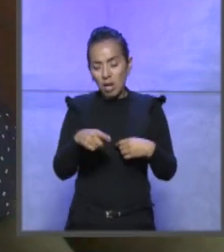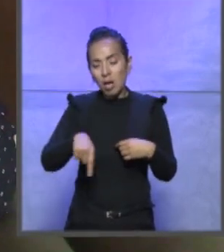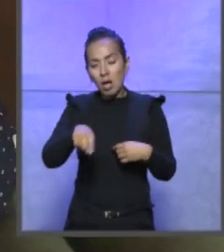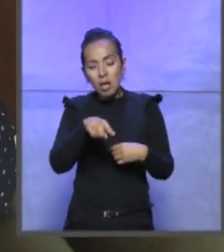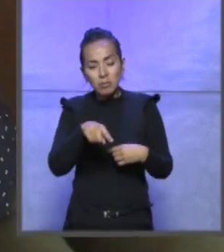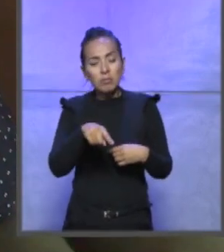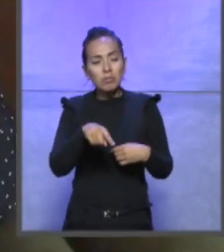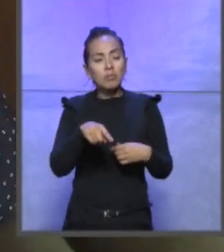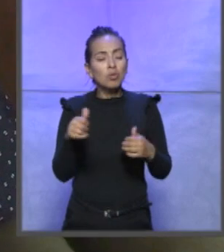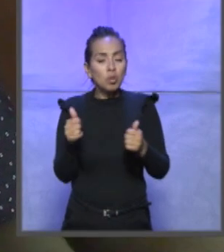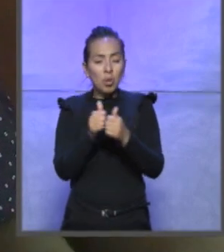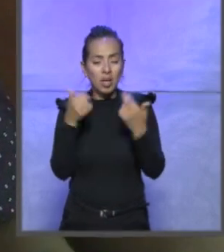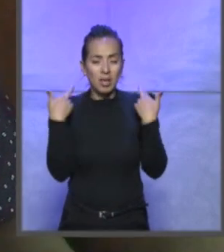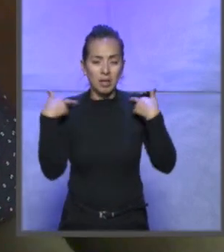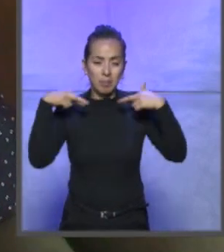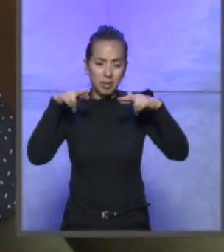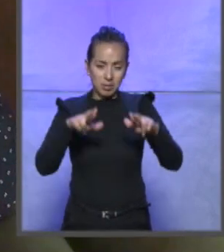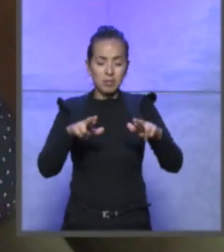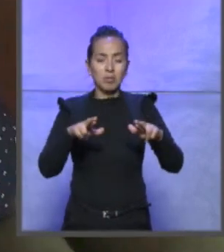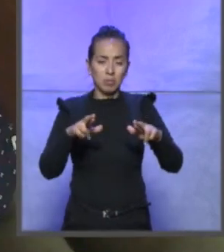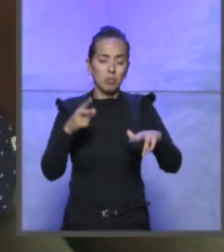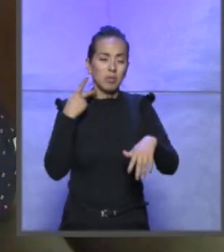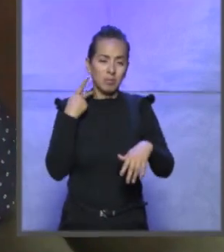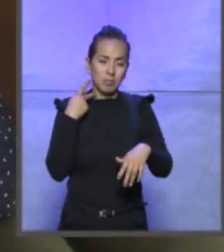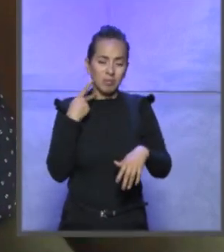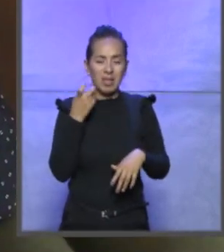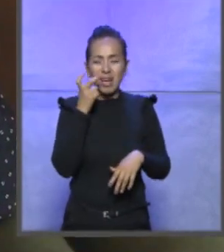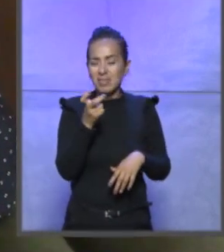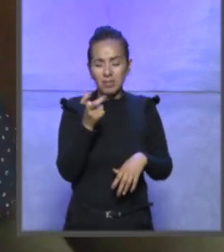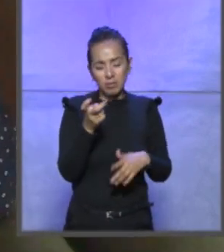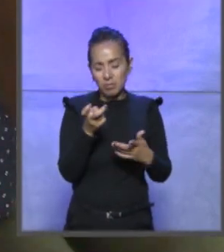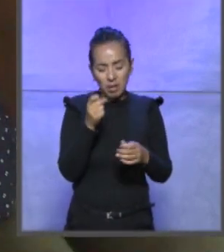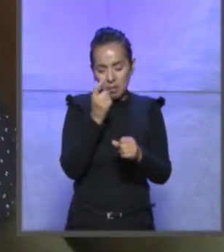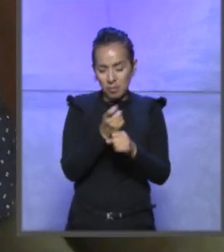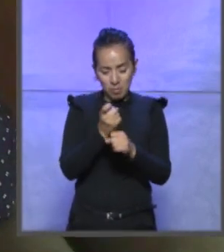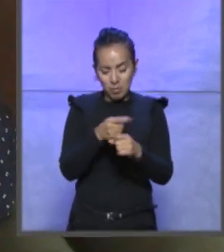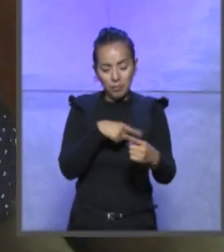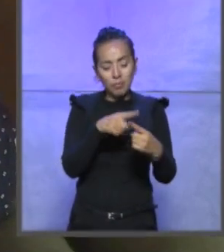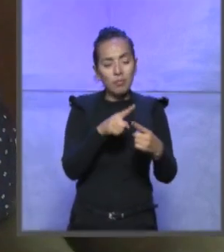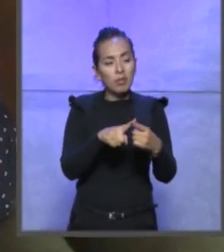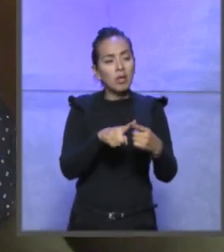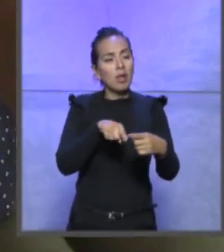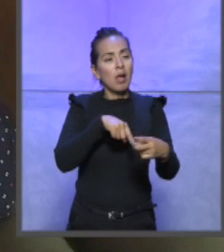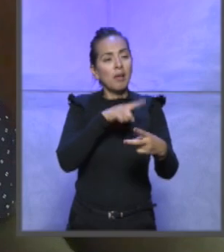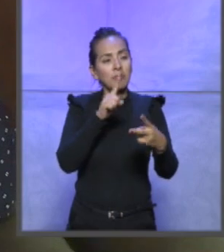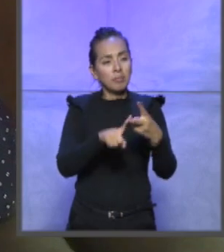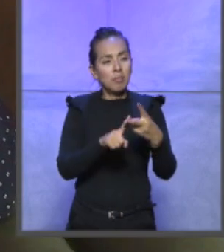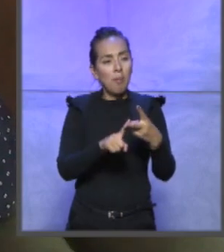los ciudadanos con la representación política. Ese sería el primer momento, el llamamiento.